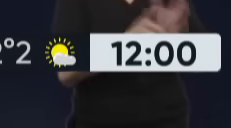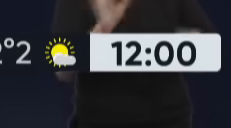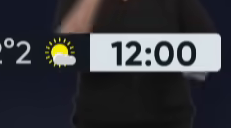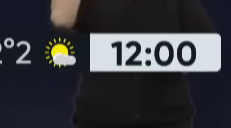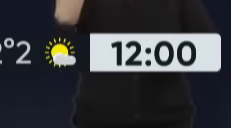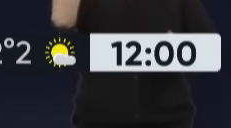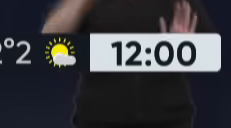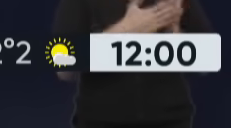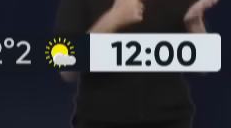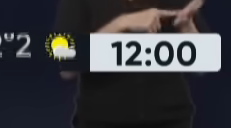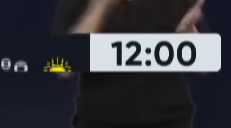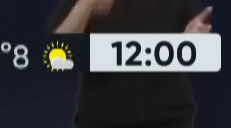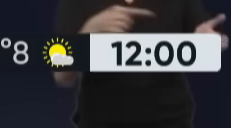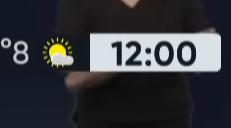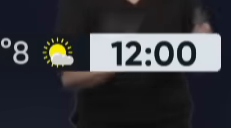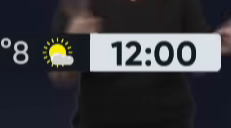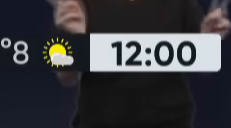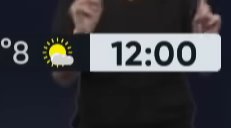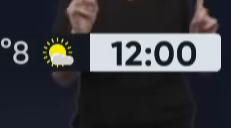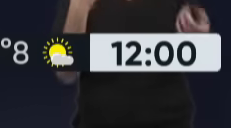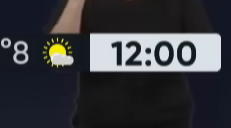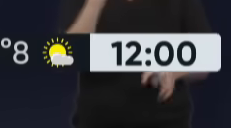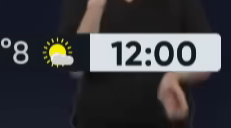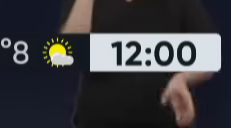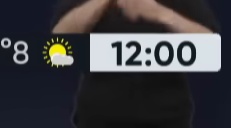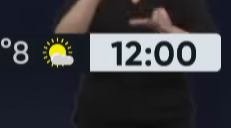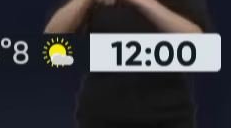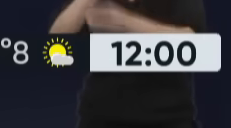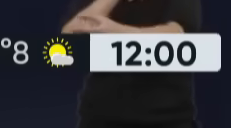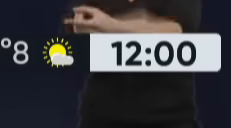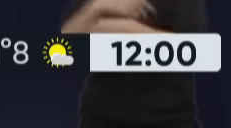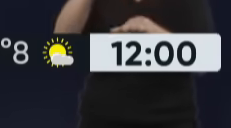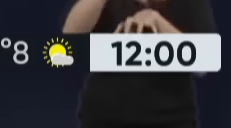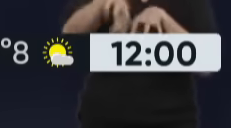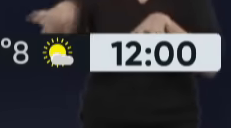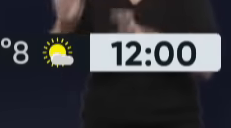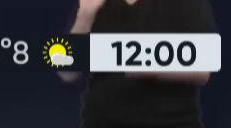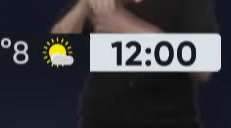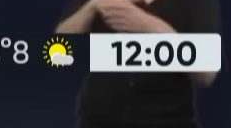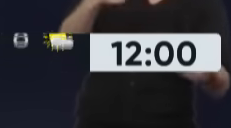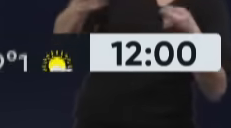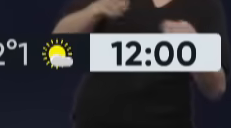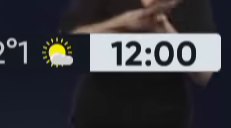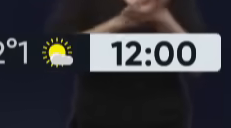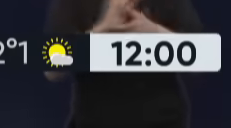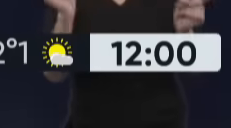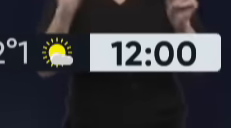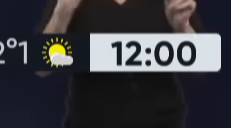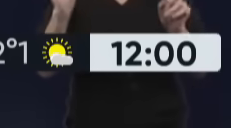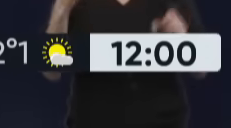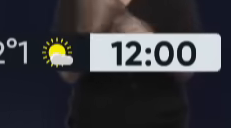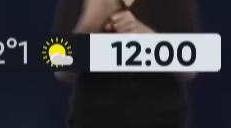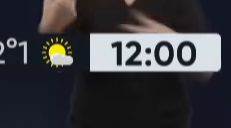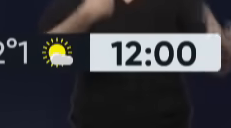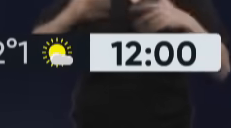no respetar la división de poderes. Y cuando nos cuestionás, repito, no vos,